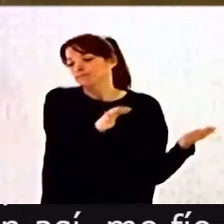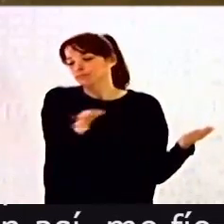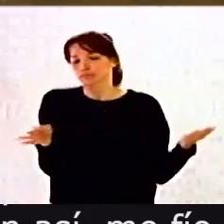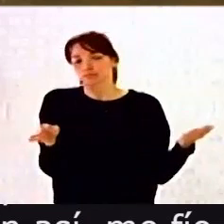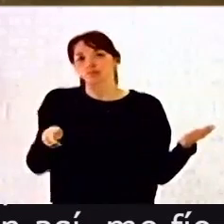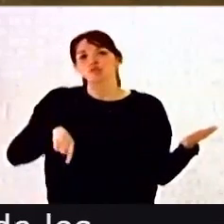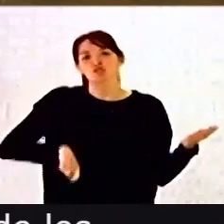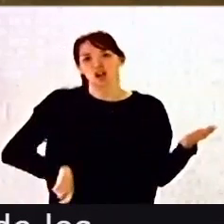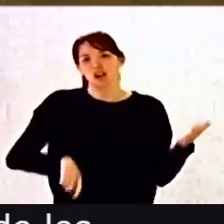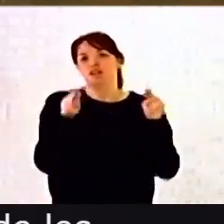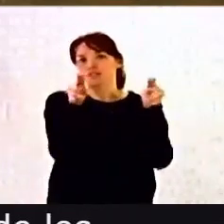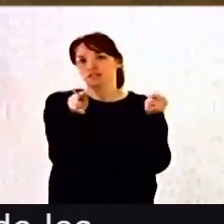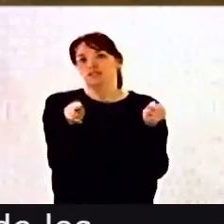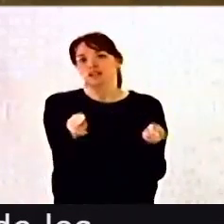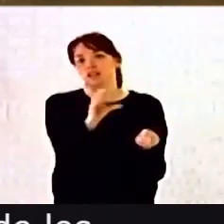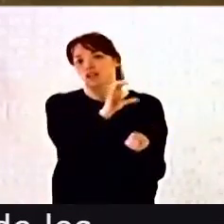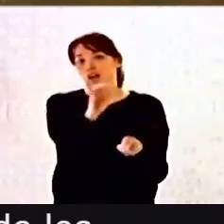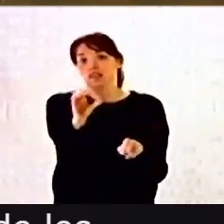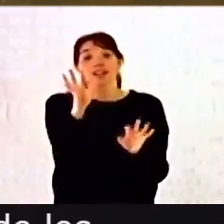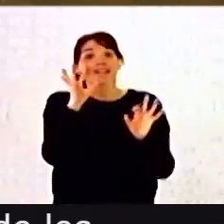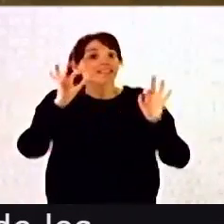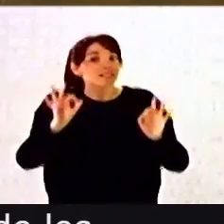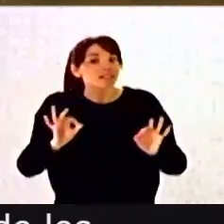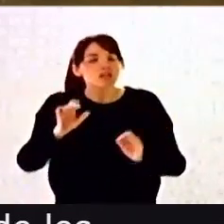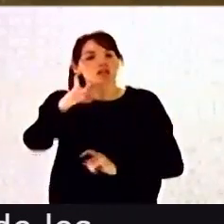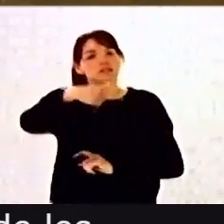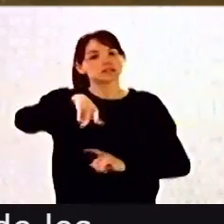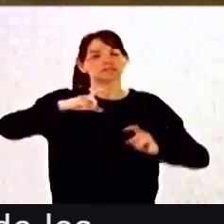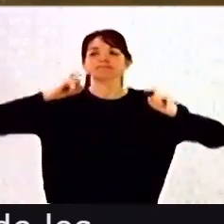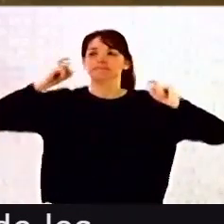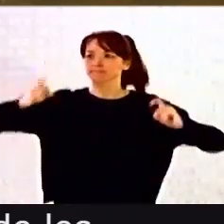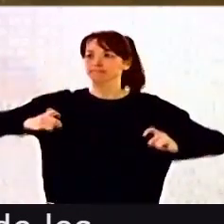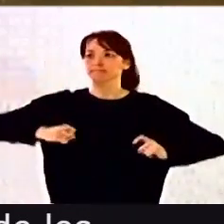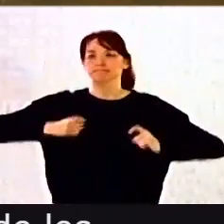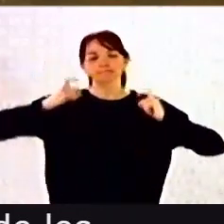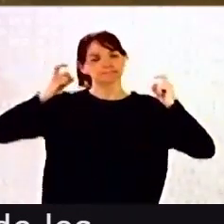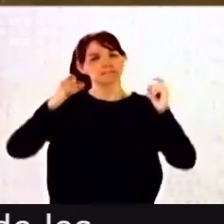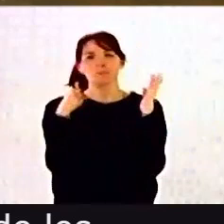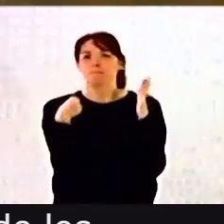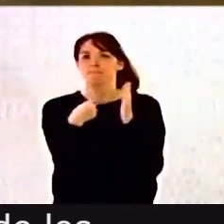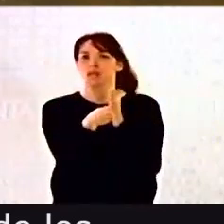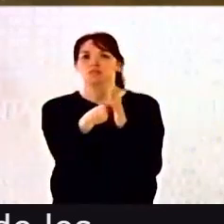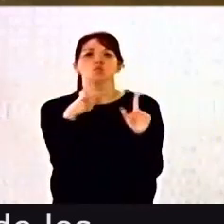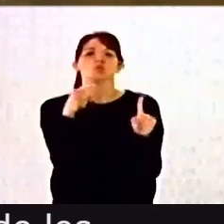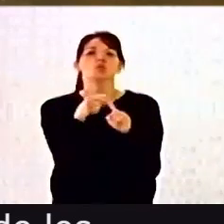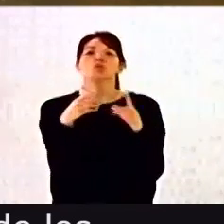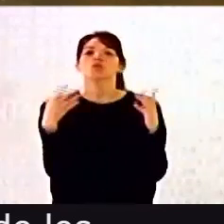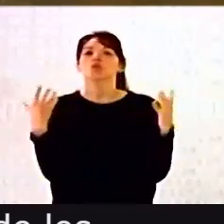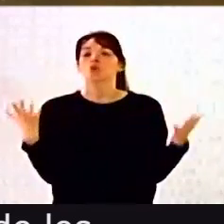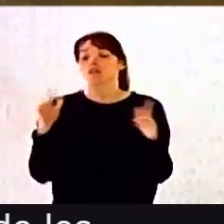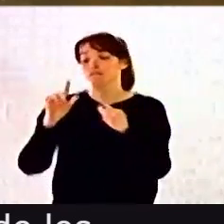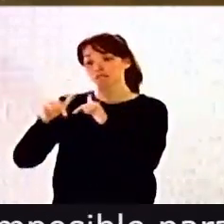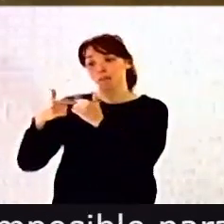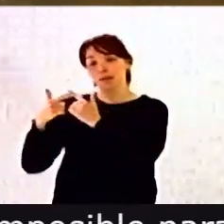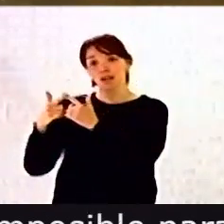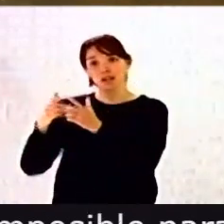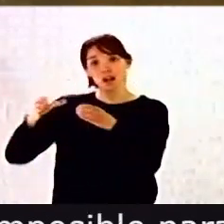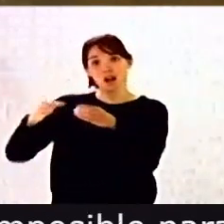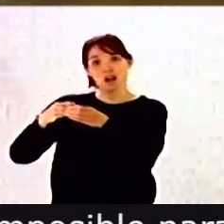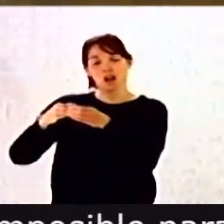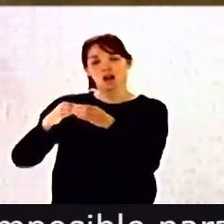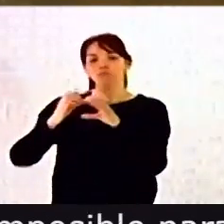del Cuartillo, creo que están haciendo todo lo posible y lo imposible para que las familias tengan una comunicación